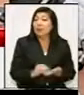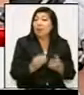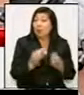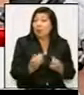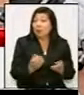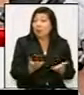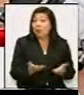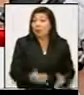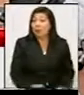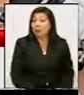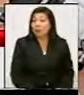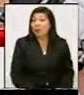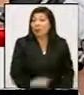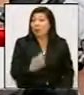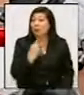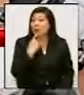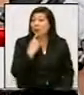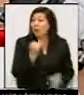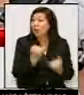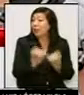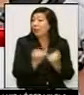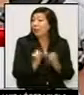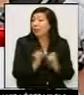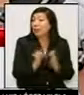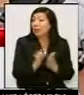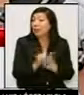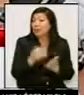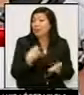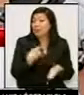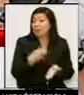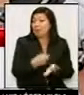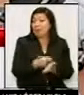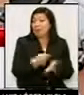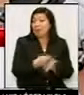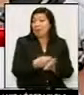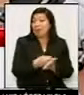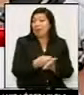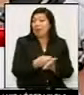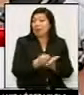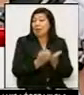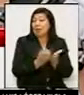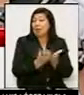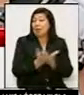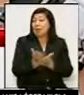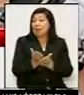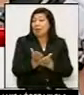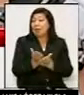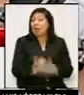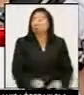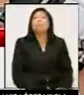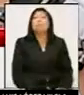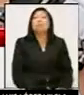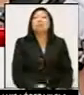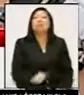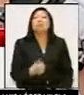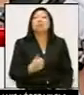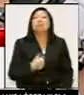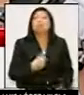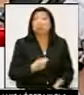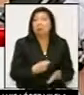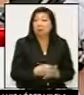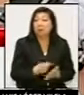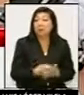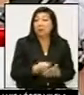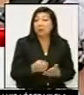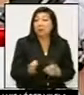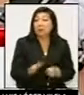casi literal, le dije con independencia de lo que tenga que pagarse, es decir, cuando me refería con independencia, me refería a si se pagaba el